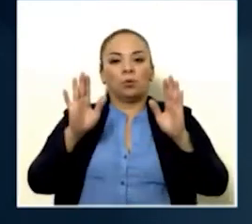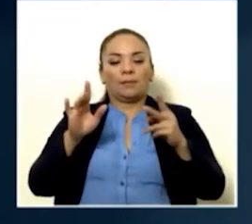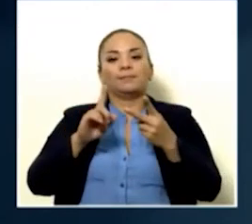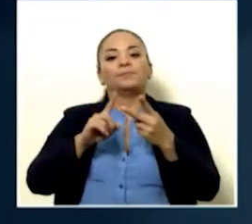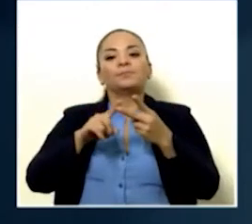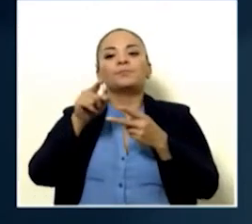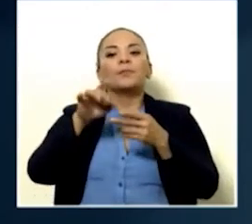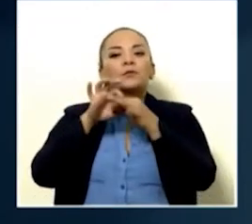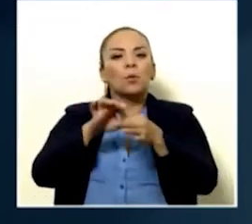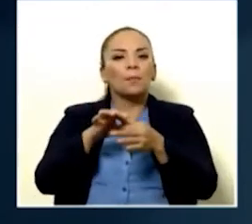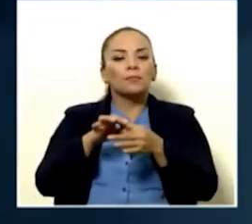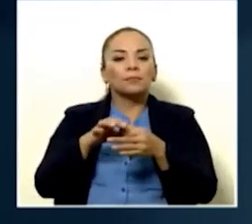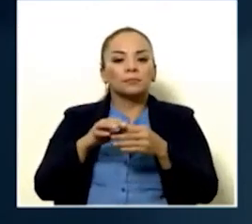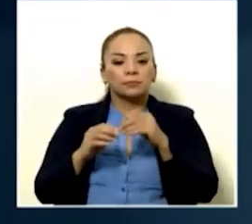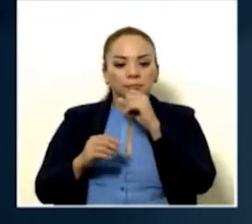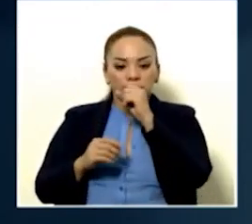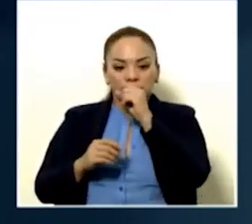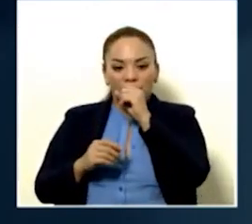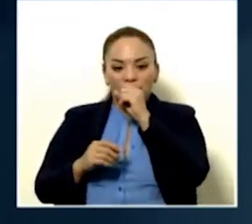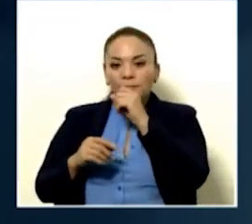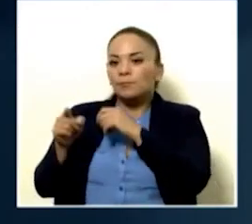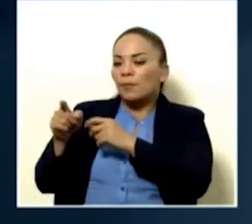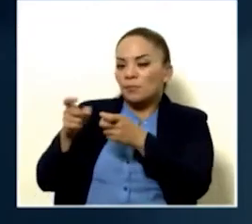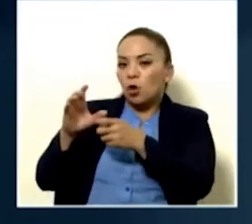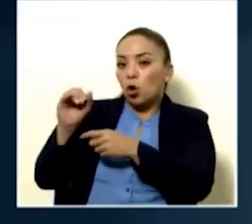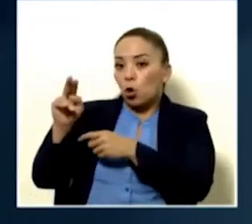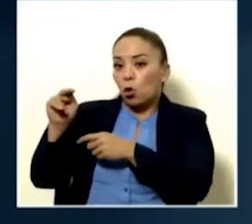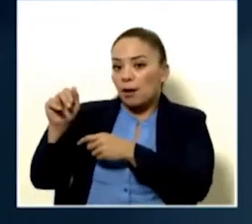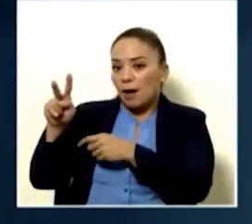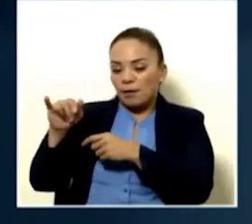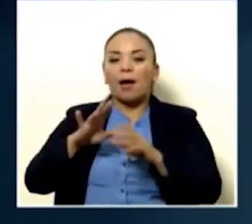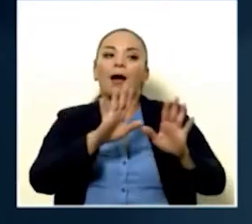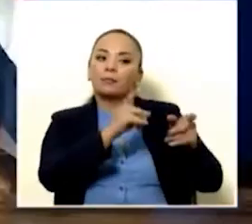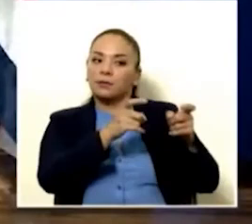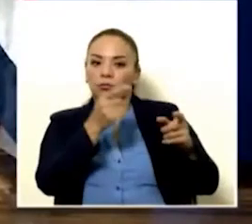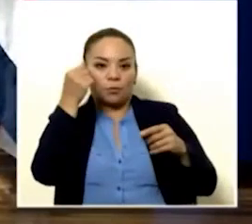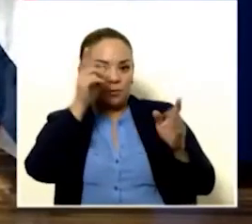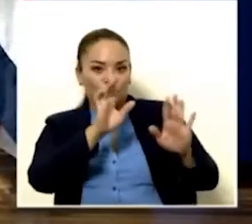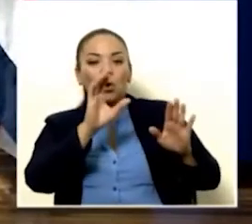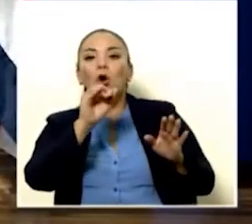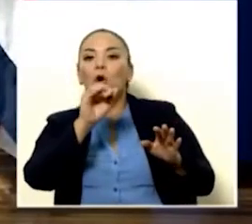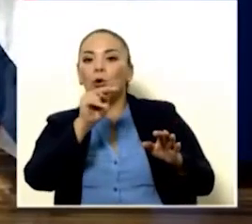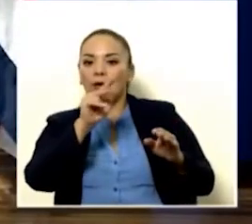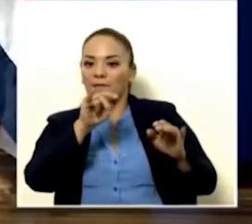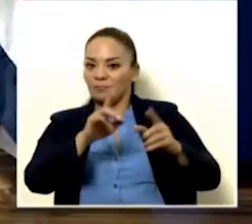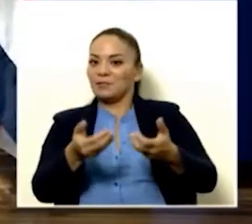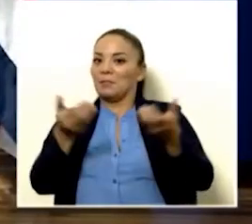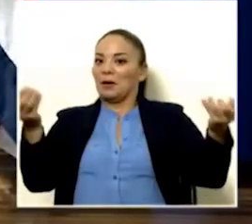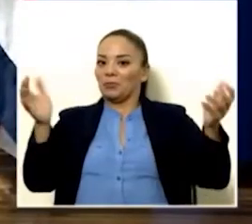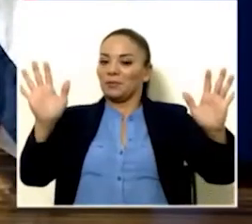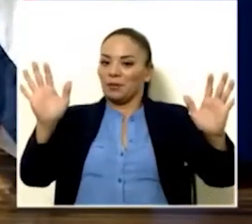a la participación o no participación... ¿La administración o CONAVI? CONAVI. Ah, bueno, porque mantengamos las cositas separadas, ¿verdad?